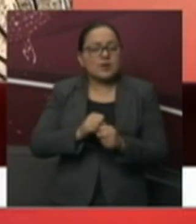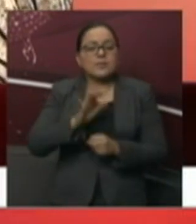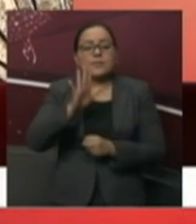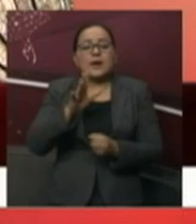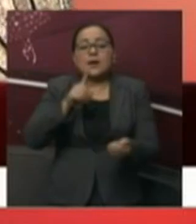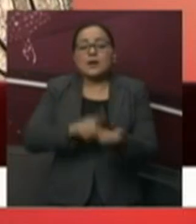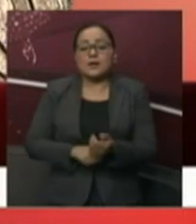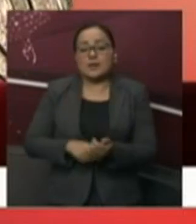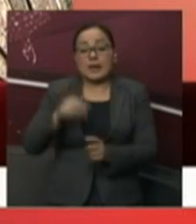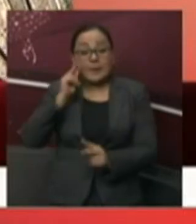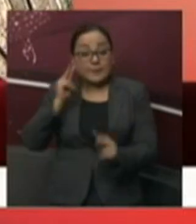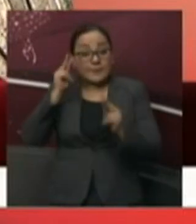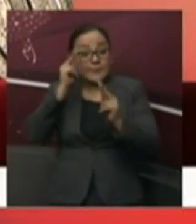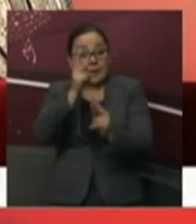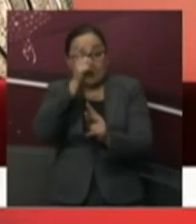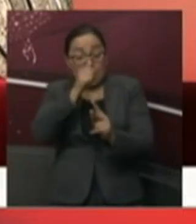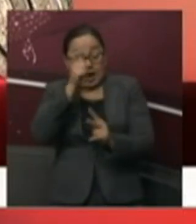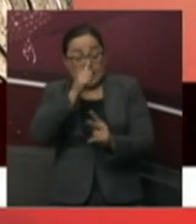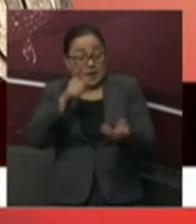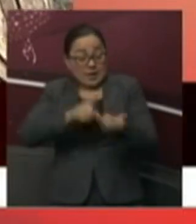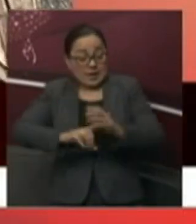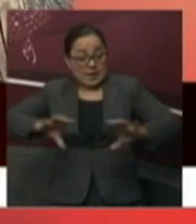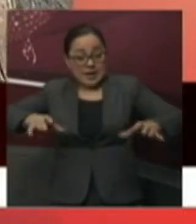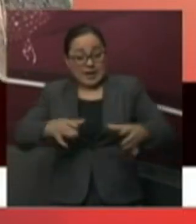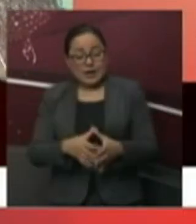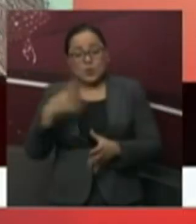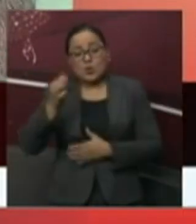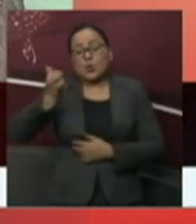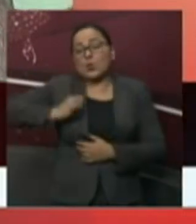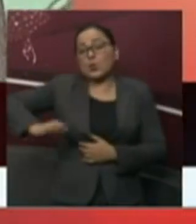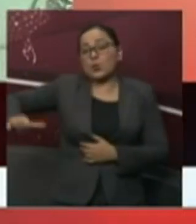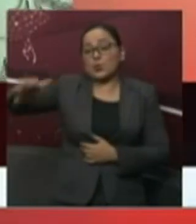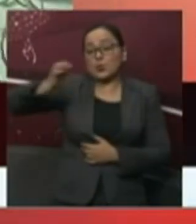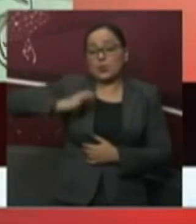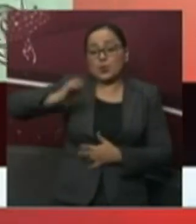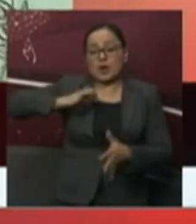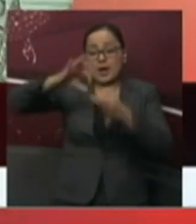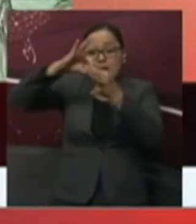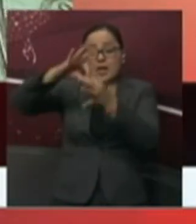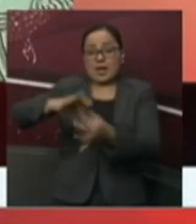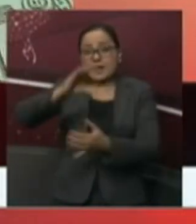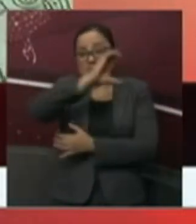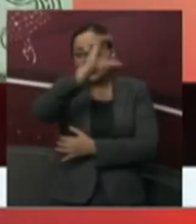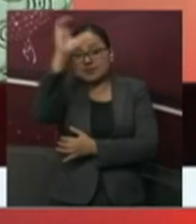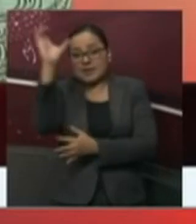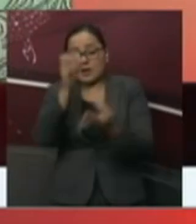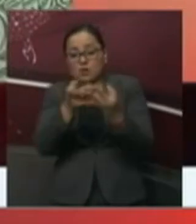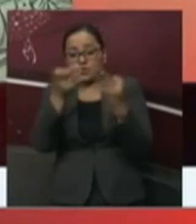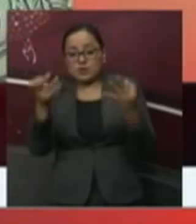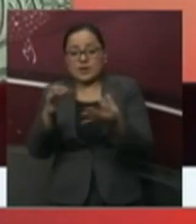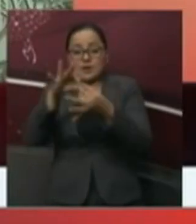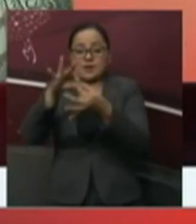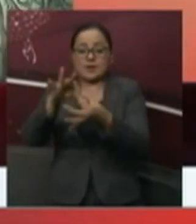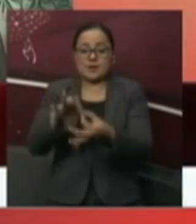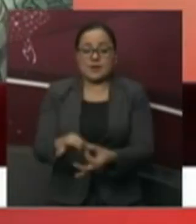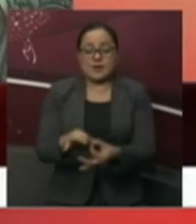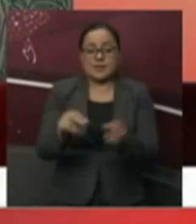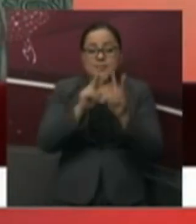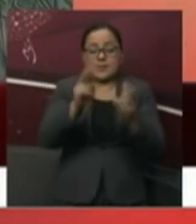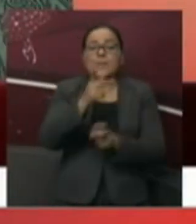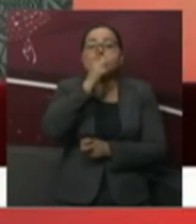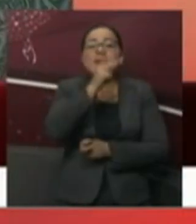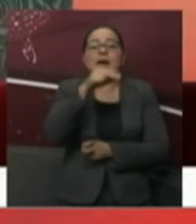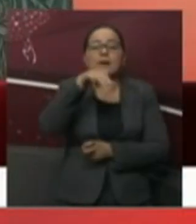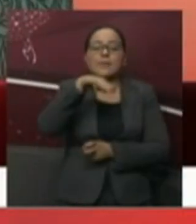es un emblema místico que aúna el cielo y la tierra. Hay que recordar que México, la palabra México